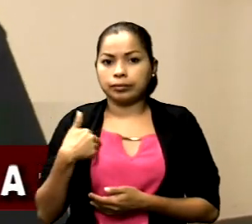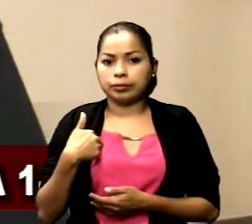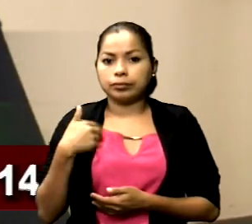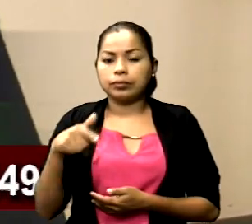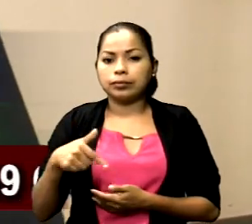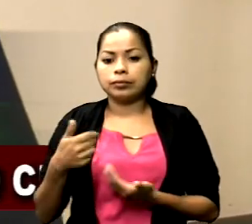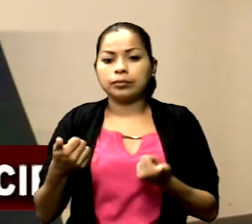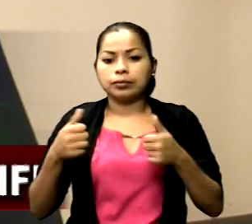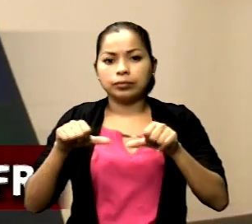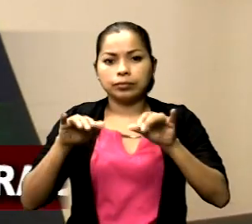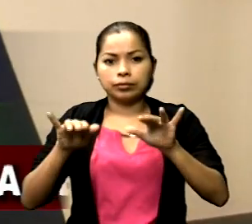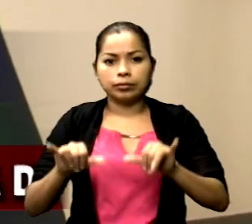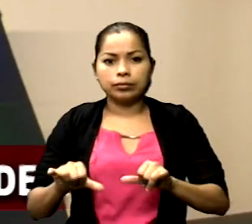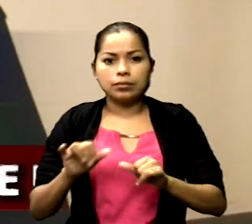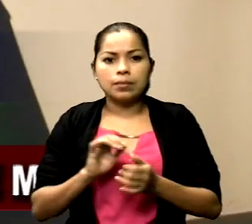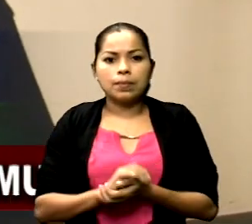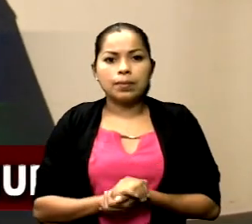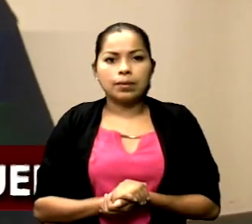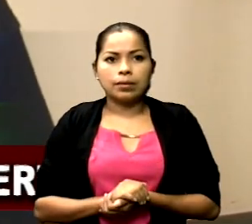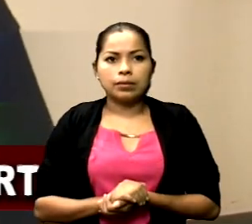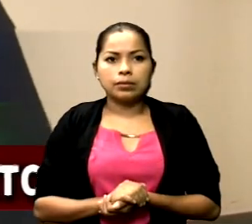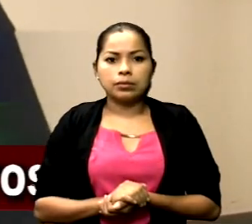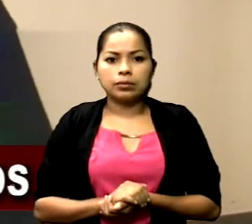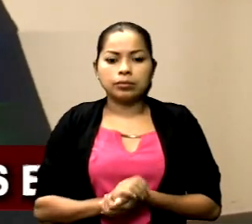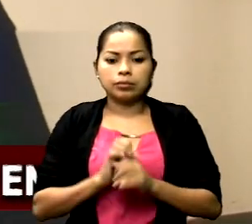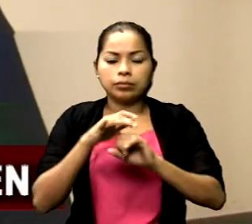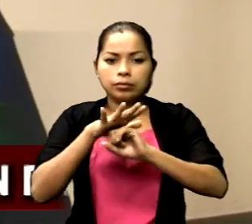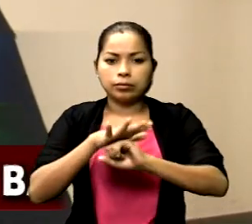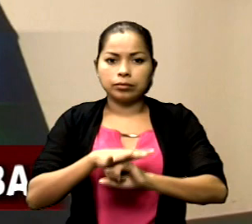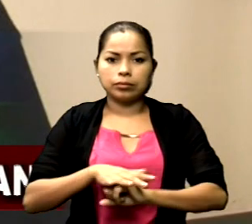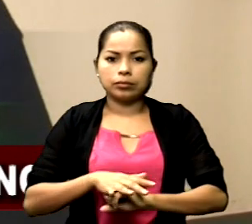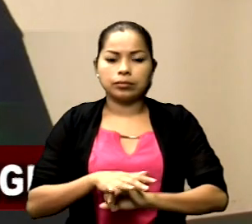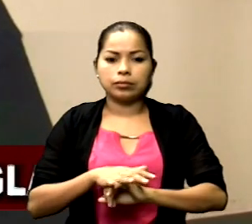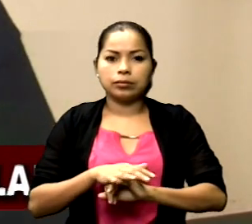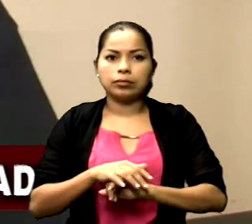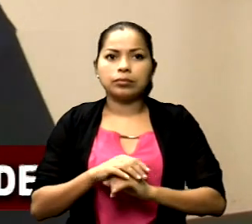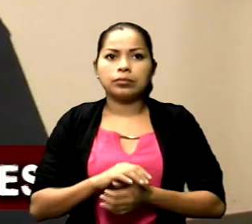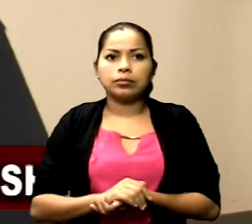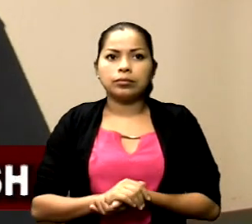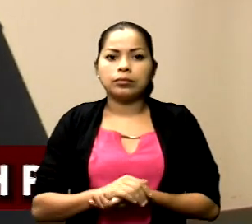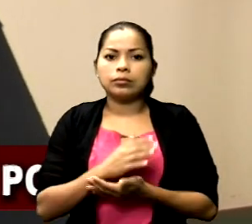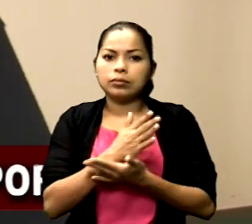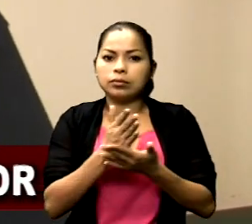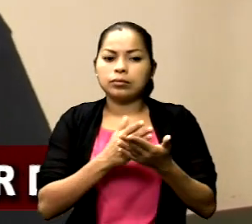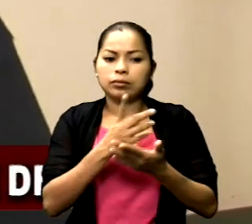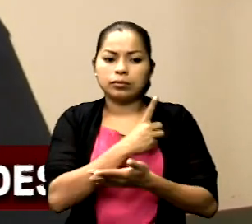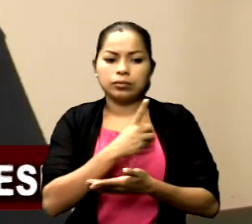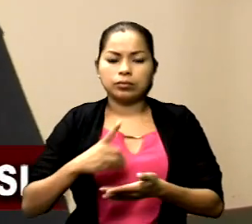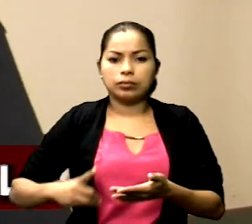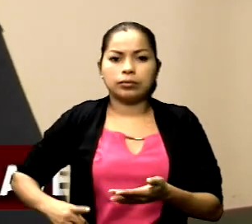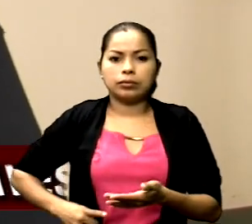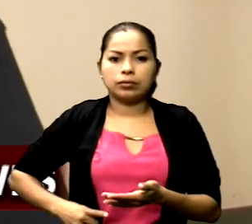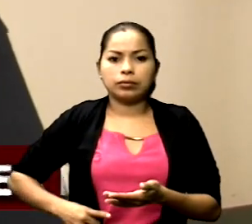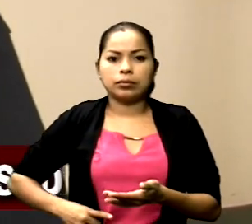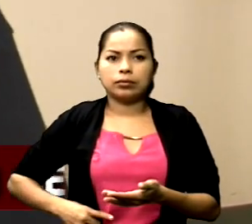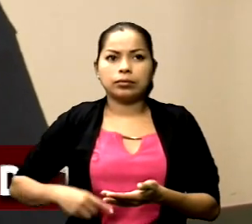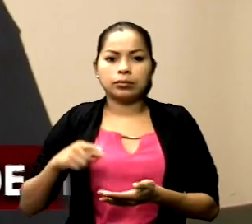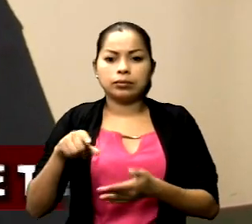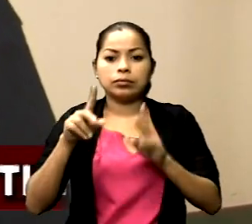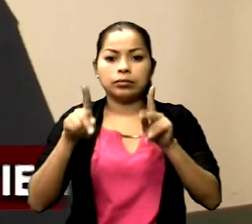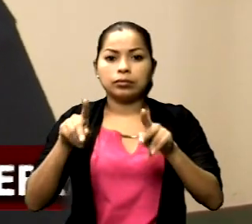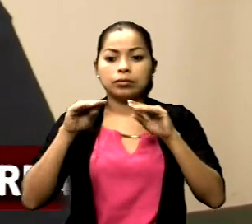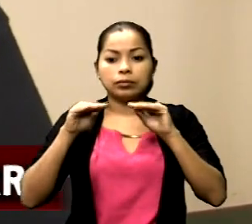que hemos acordado dentro de la comisión, algunos pues, diputados y los